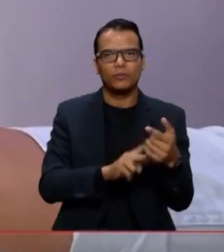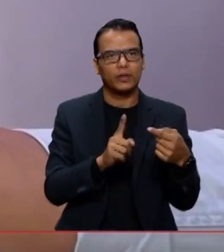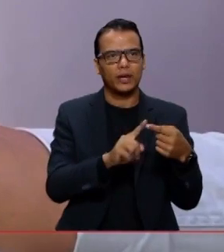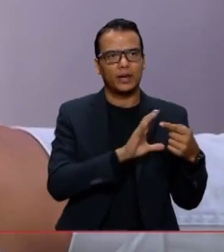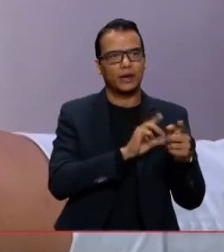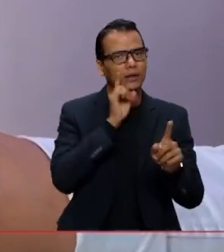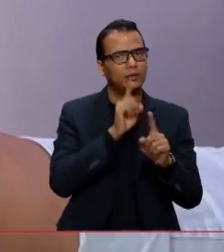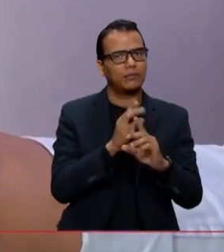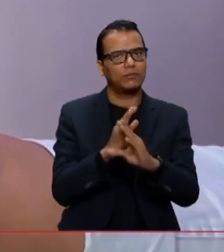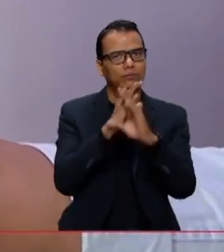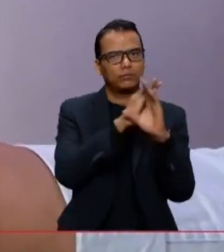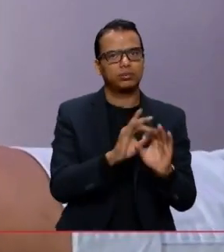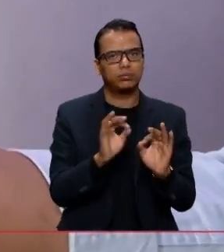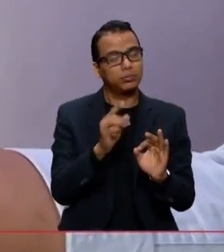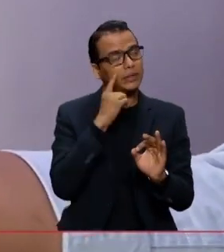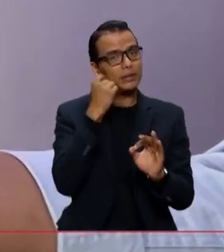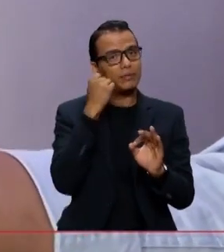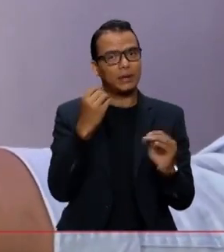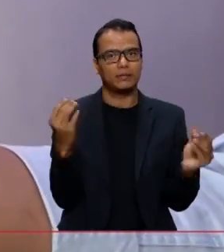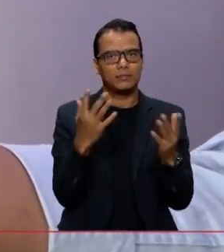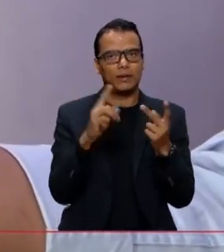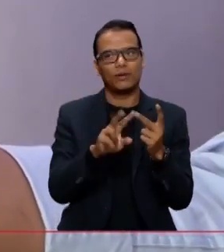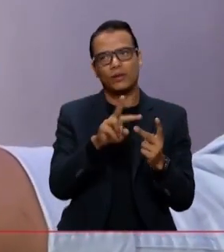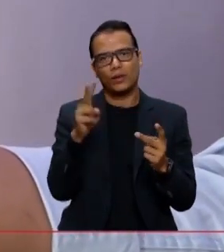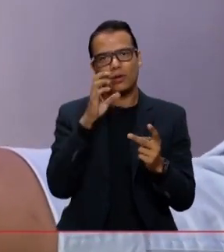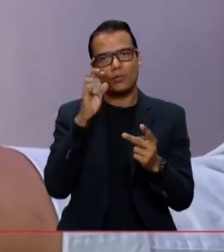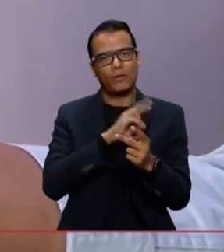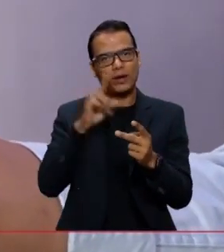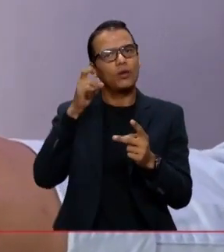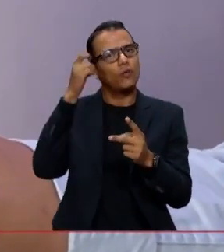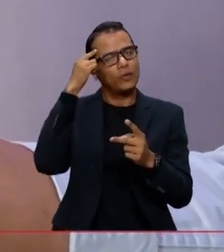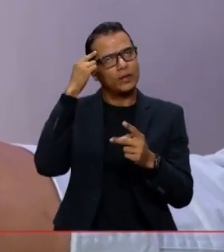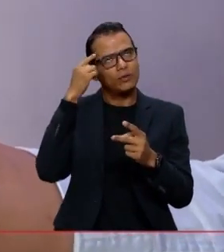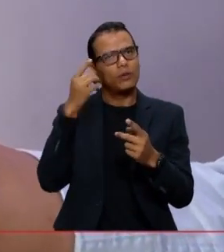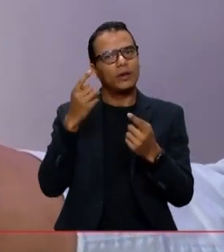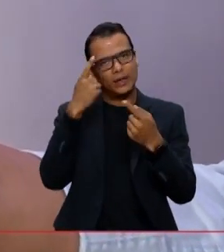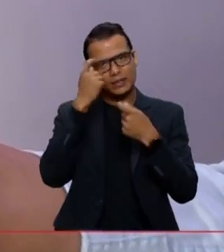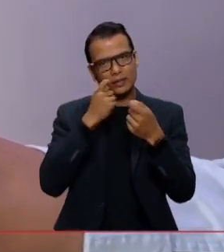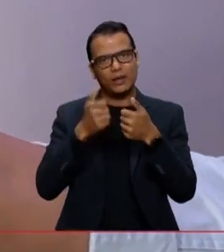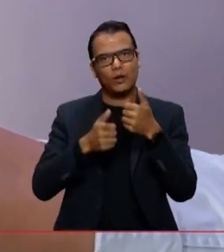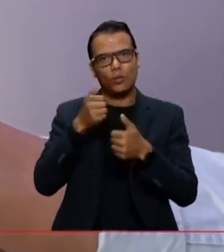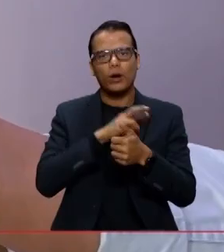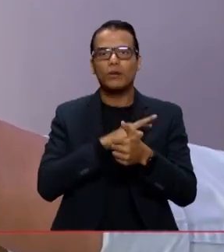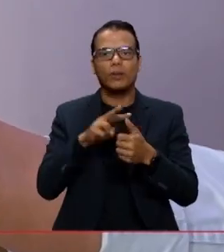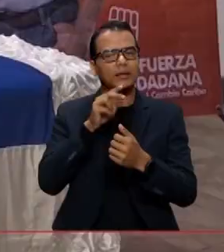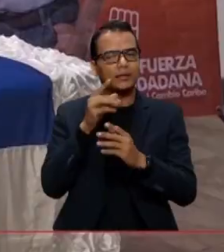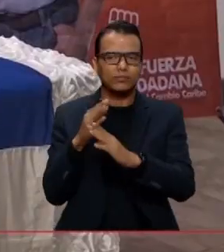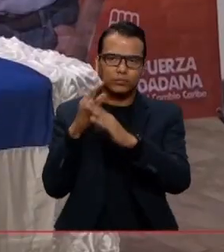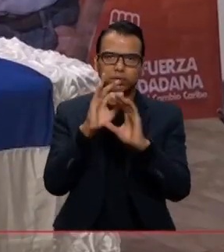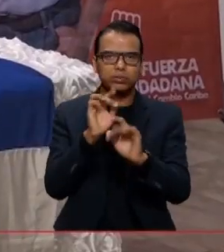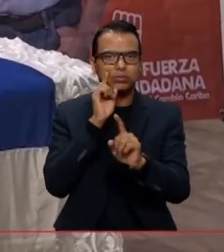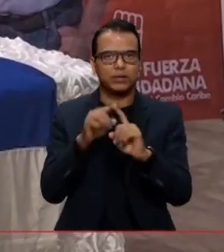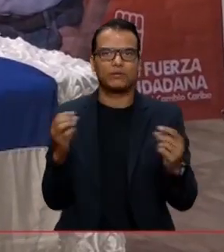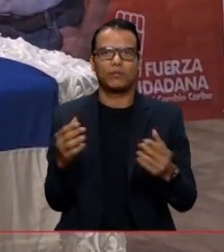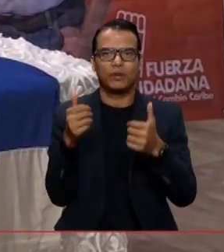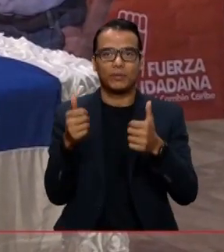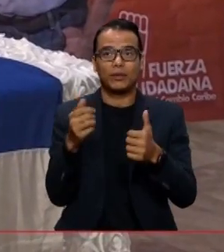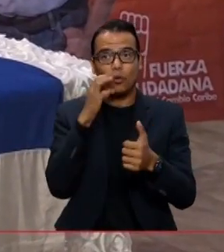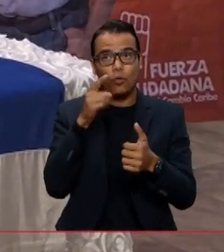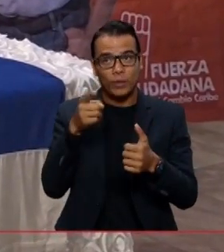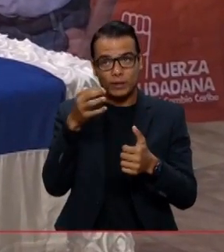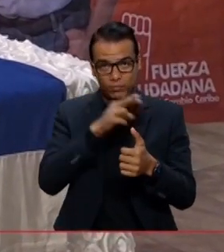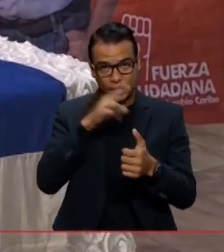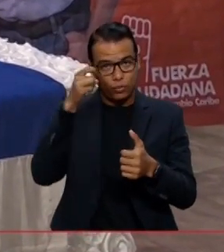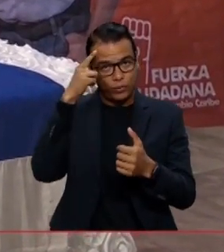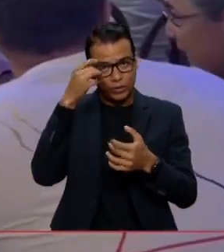A esa gente que votó pacto histórico le decimos que el proyecto continúa y hoy está más fuerte que nunca. Es una alianza muy importante porque